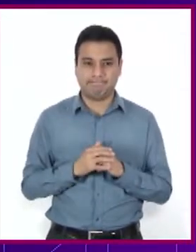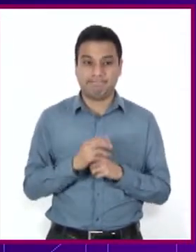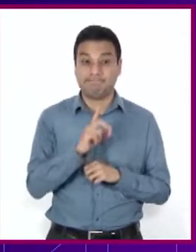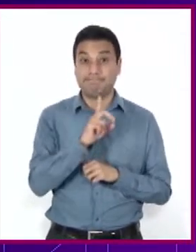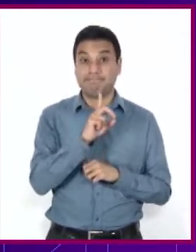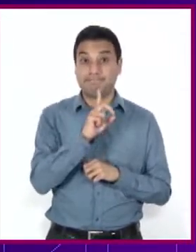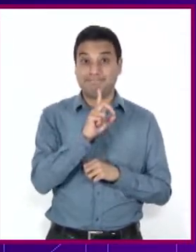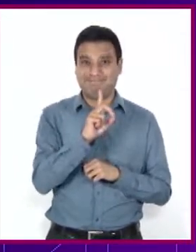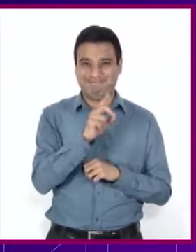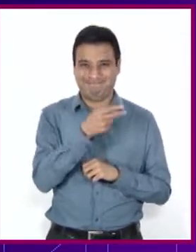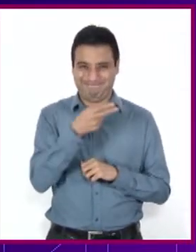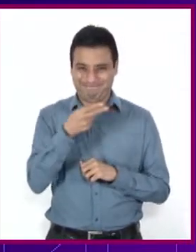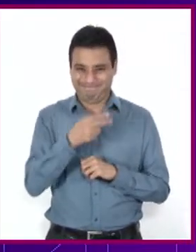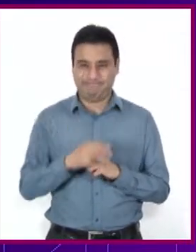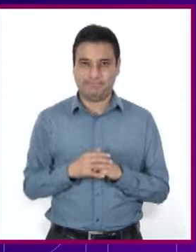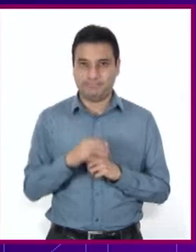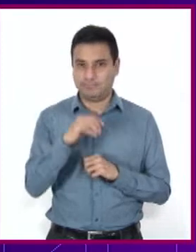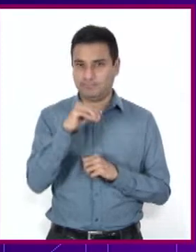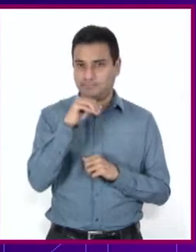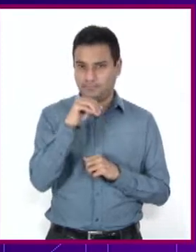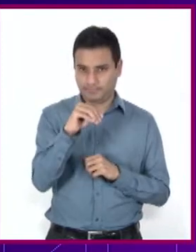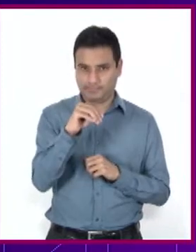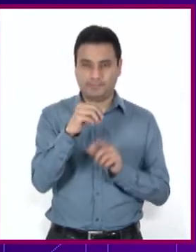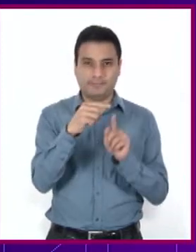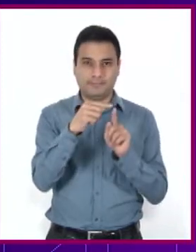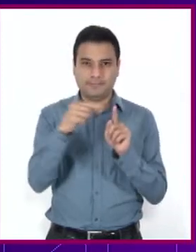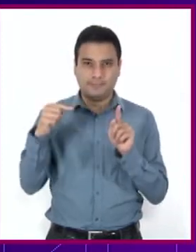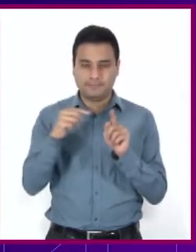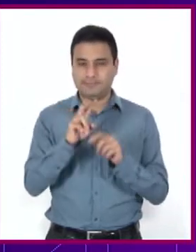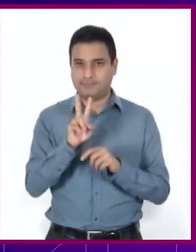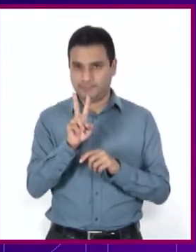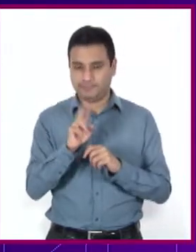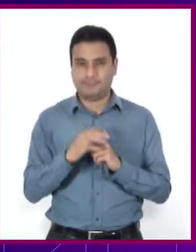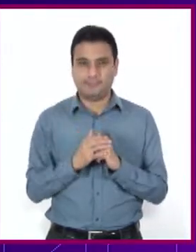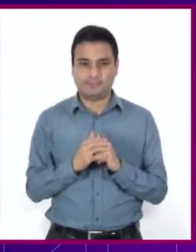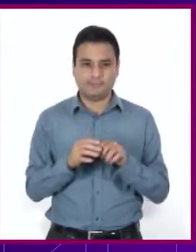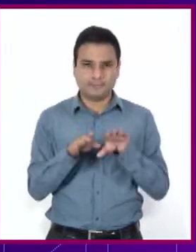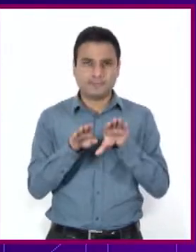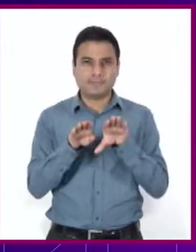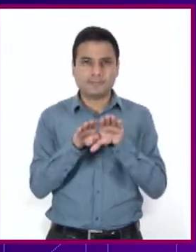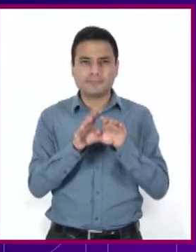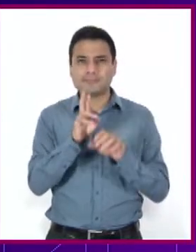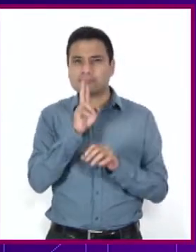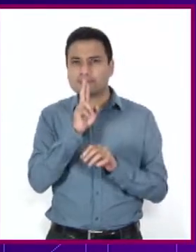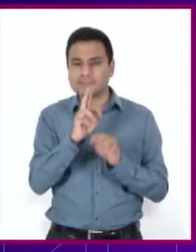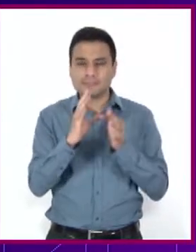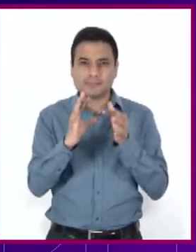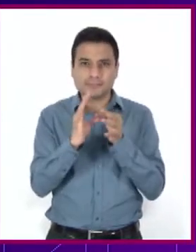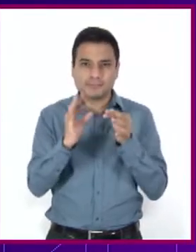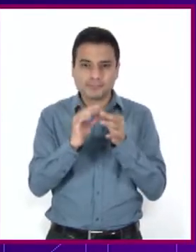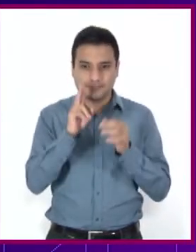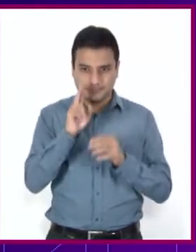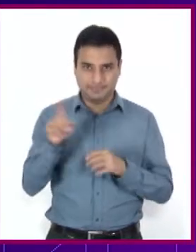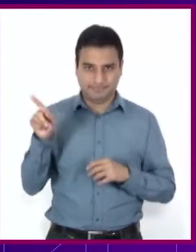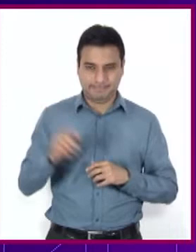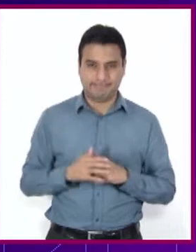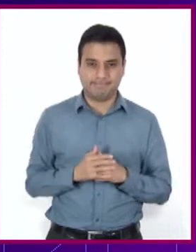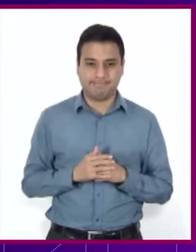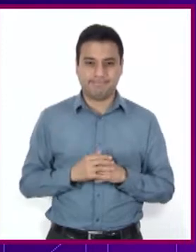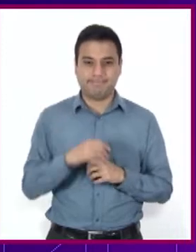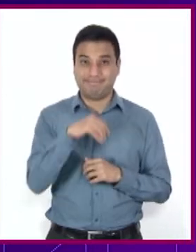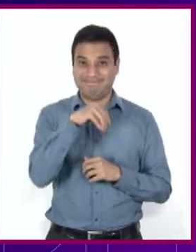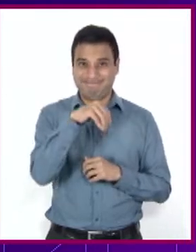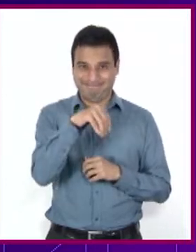es igual a masa entre volumen. Y los despejes quedan de la siguiente forma.